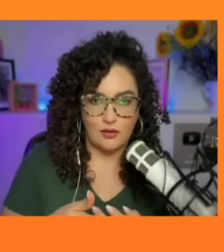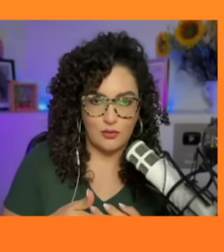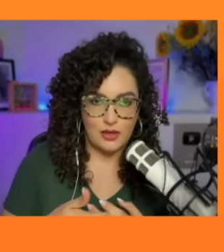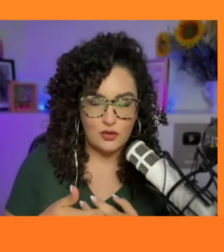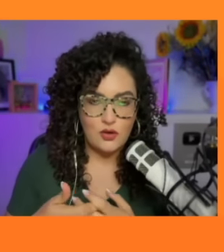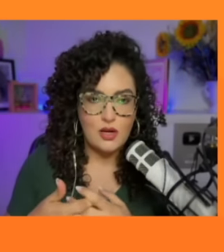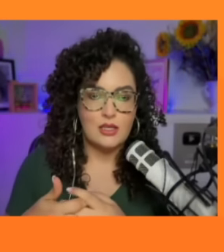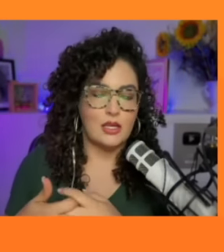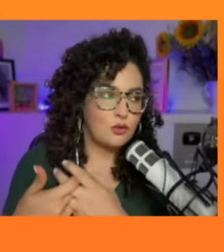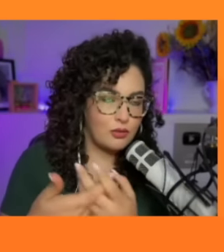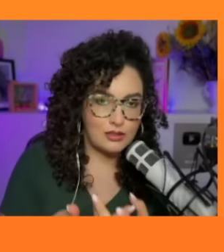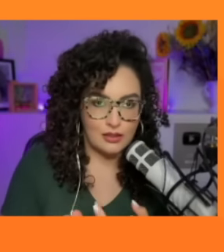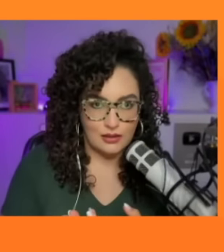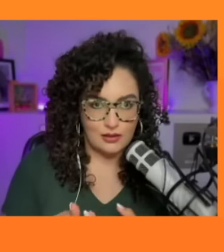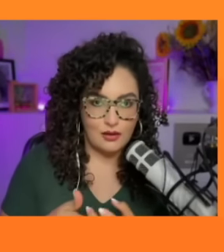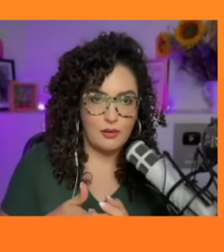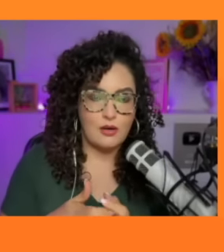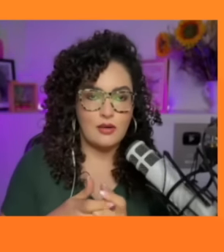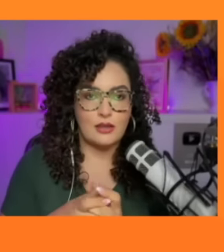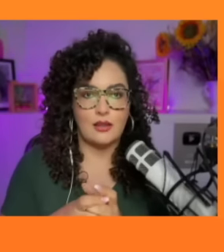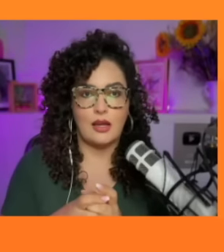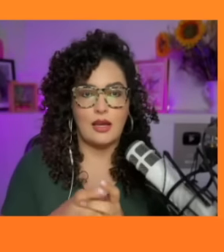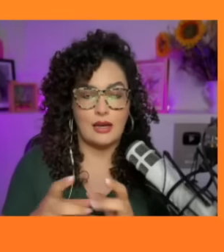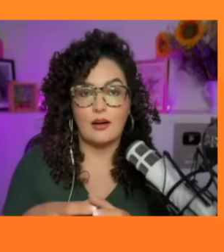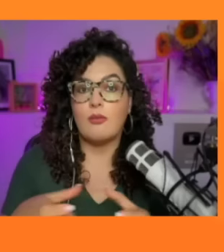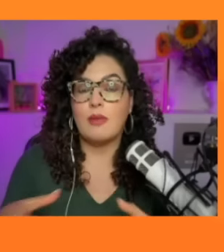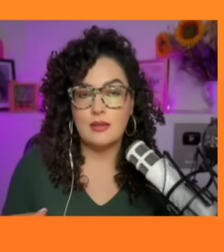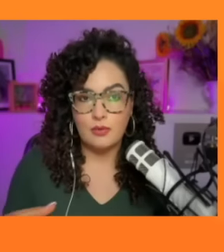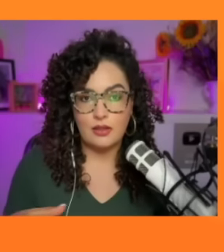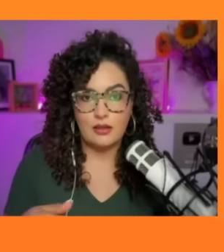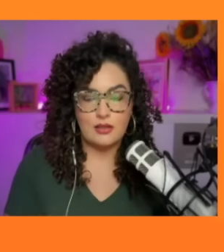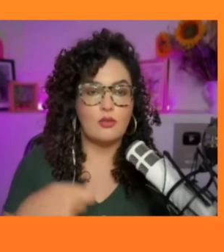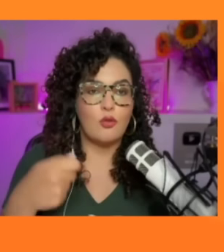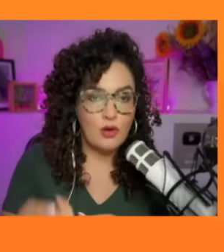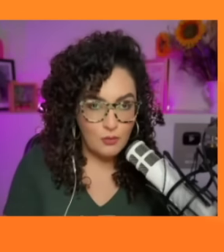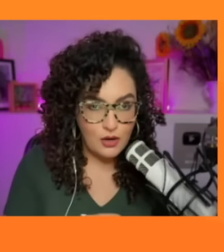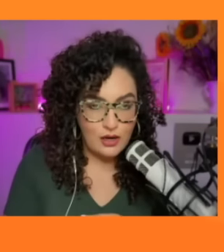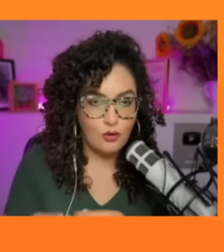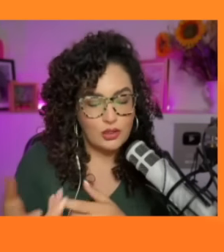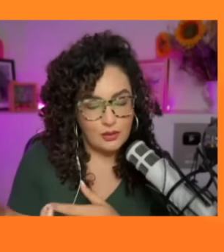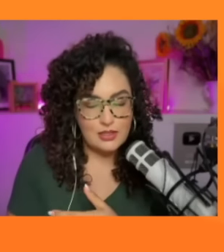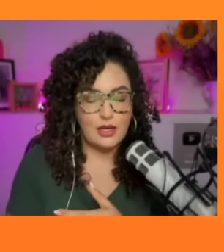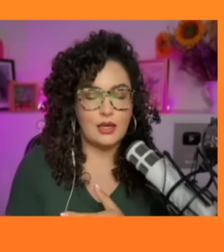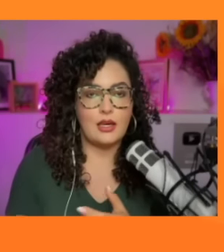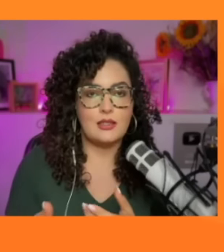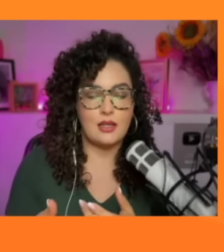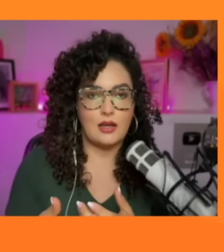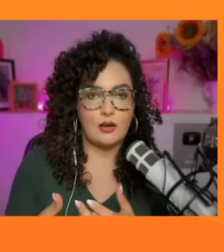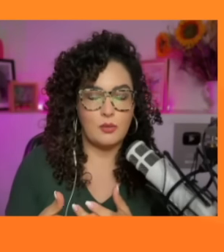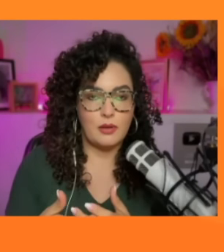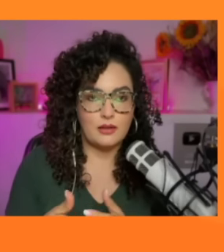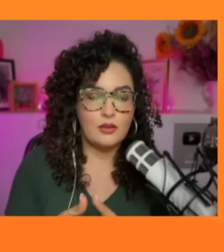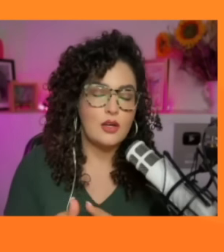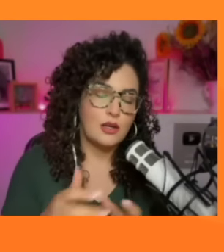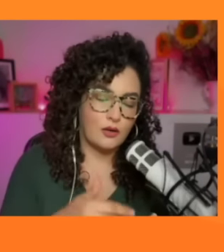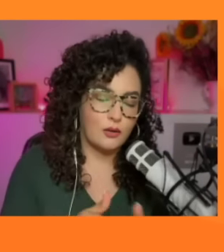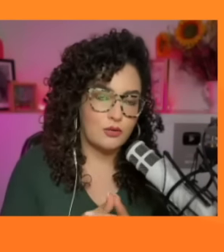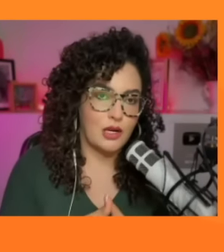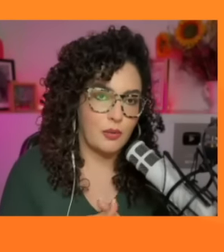secretaria de Gobernación, ya estuvo en la Secretaría del Trabajo y tendría el cargo más importante siendo una mujer otra vez la que esté al cargo del